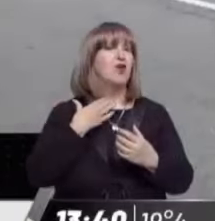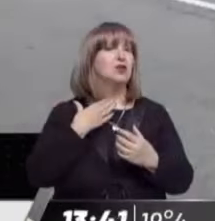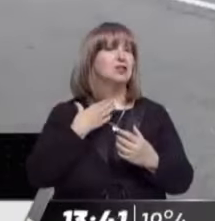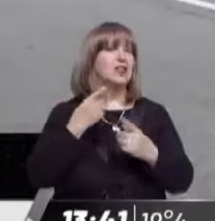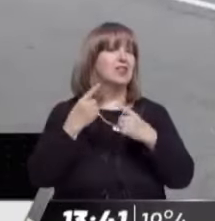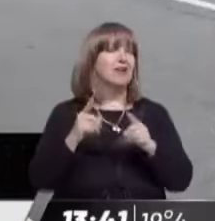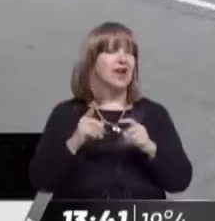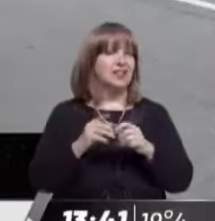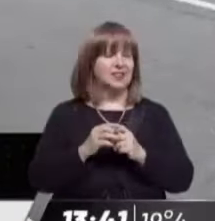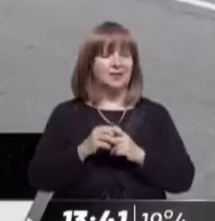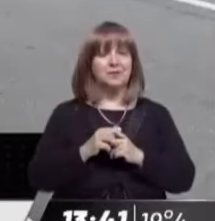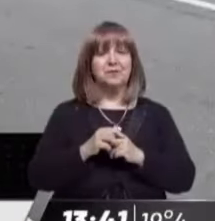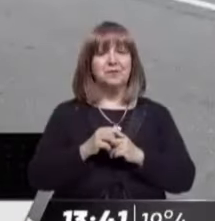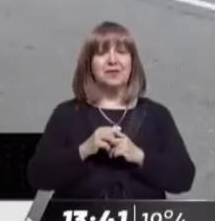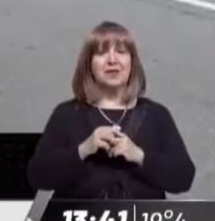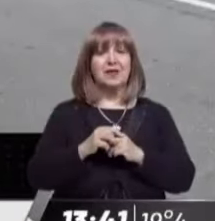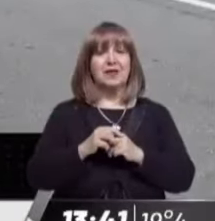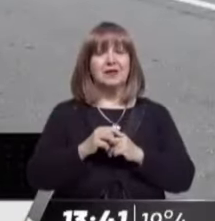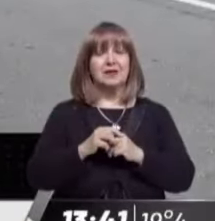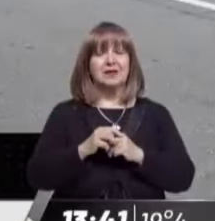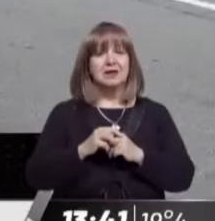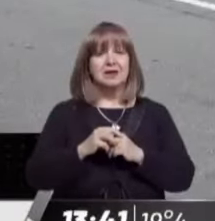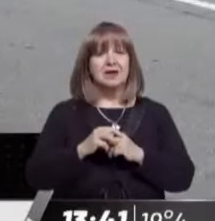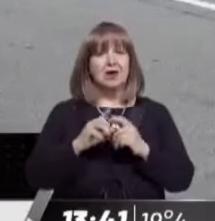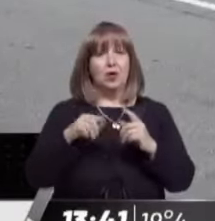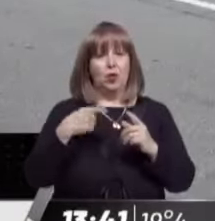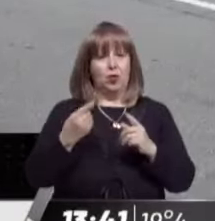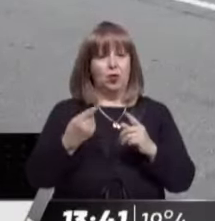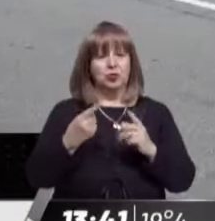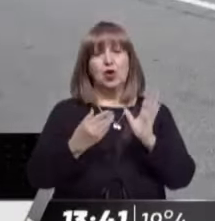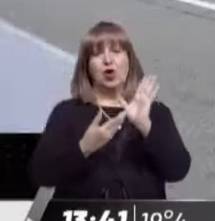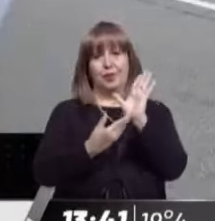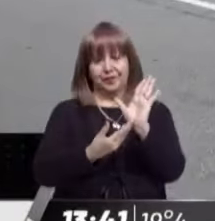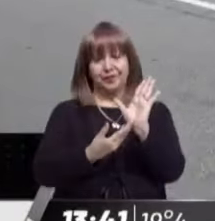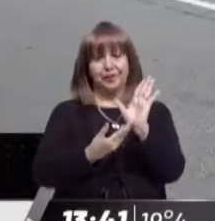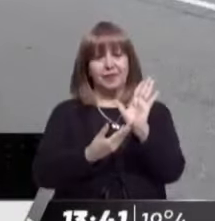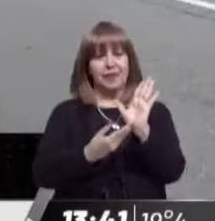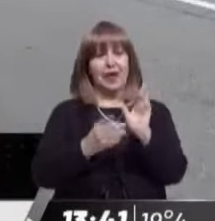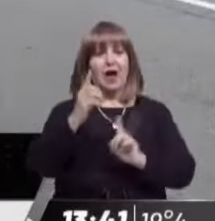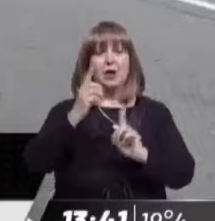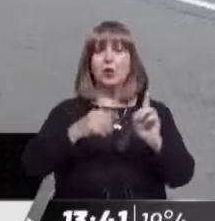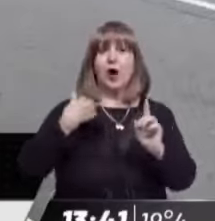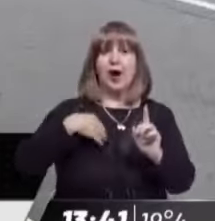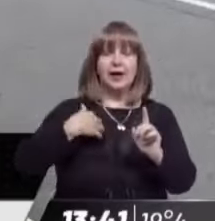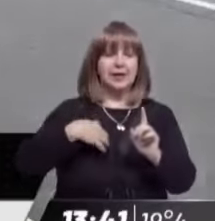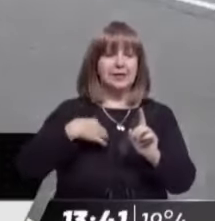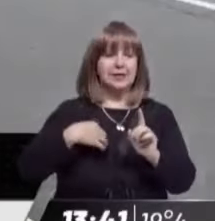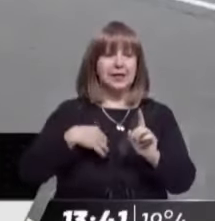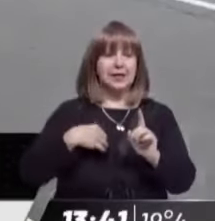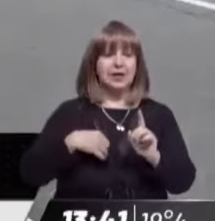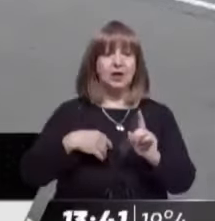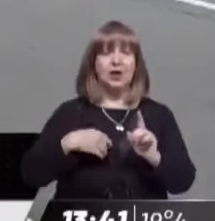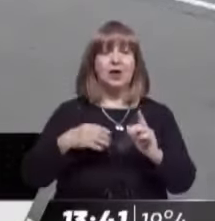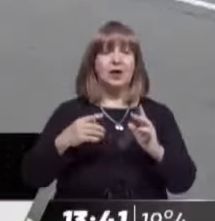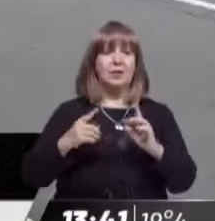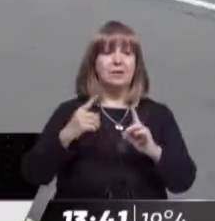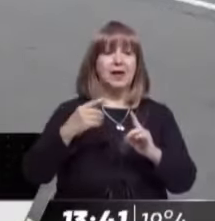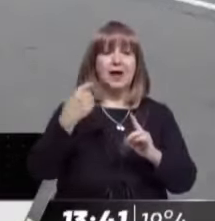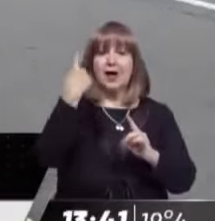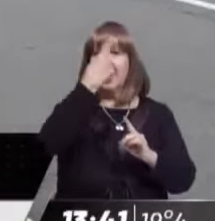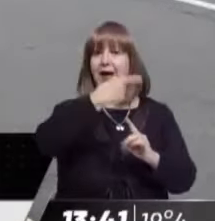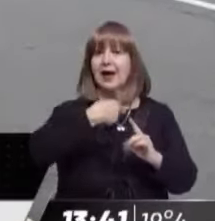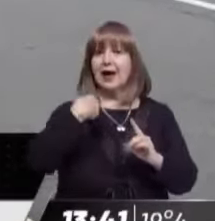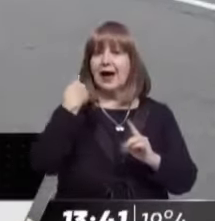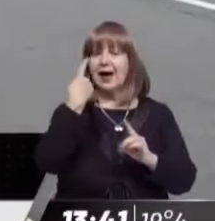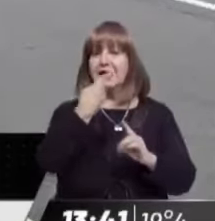vamos a intentarlo. Otro, con el apóstrofe. Otro que a algunos argentinos les llamó la atención. Fíjate, está la Casa Blanca y está el dibujo de ella